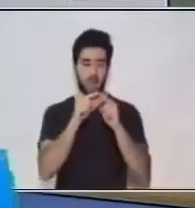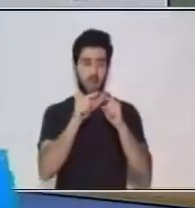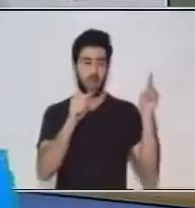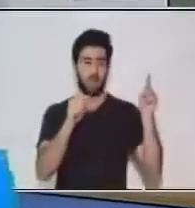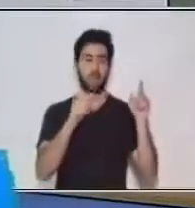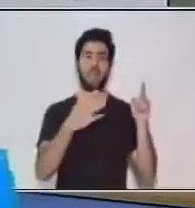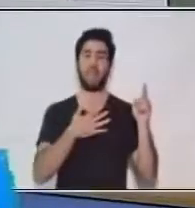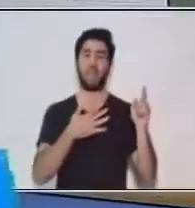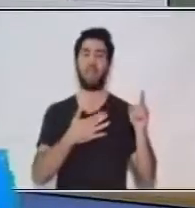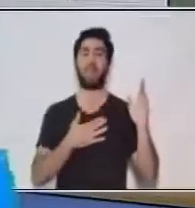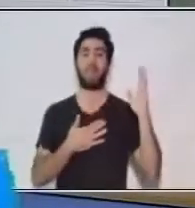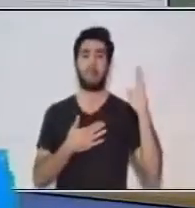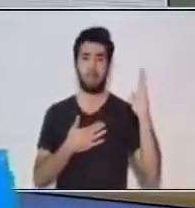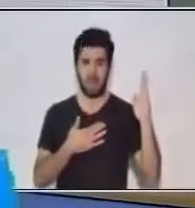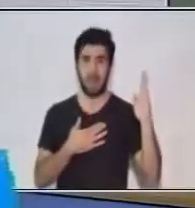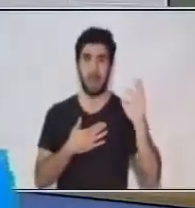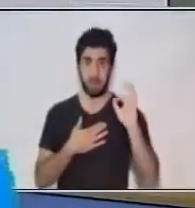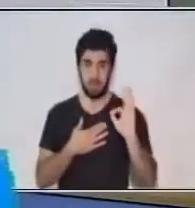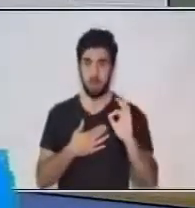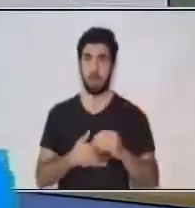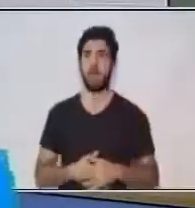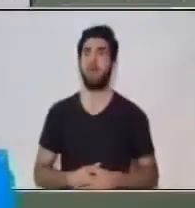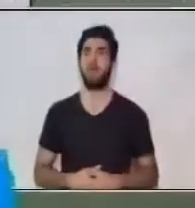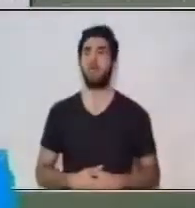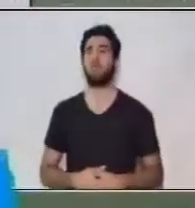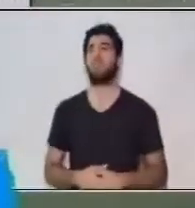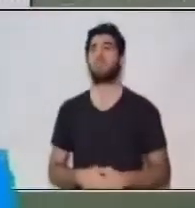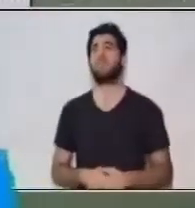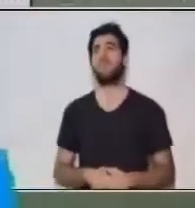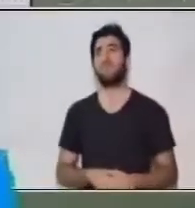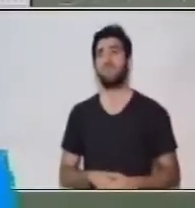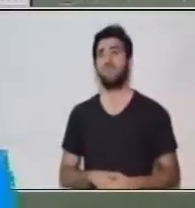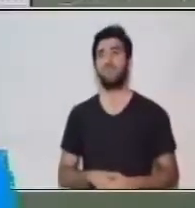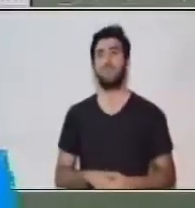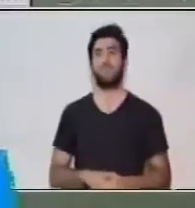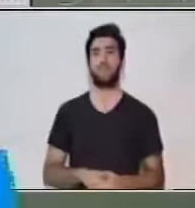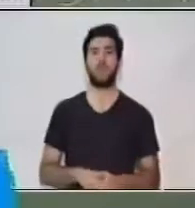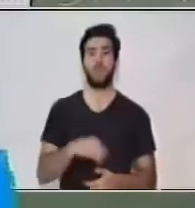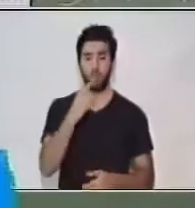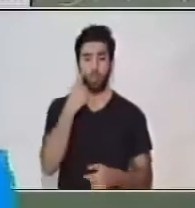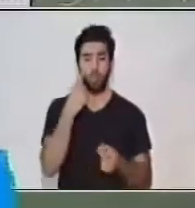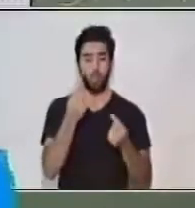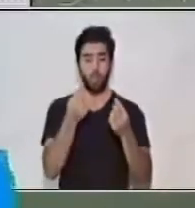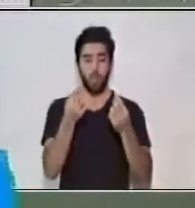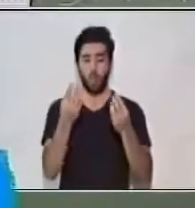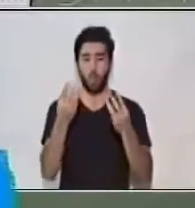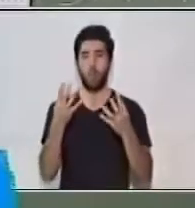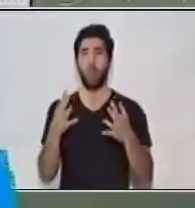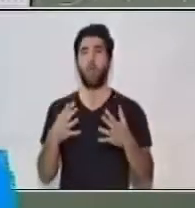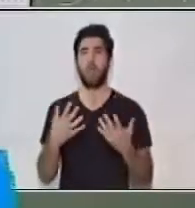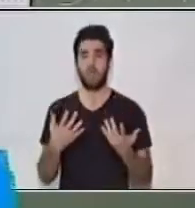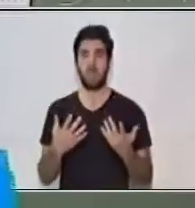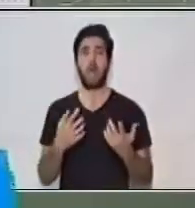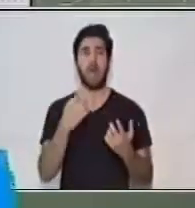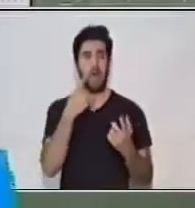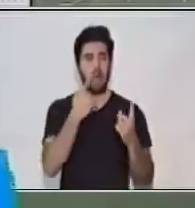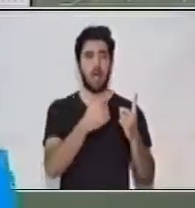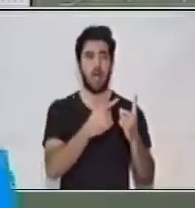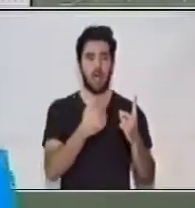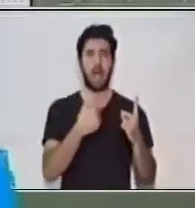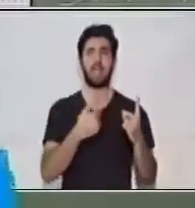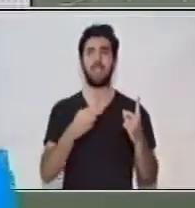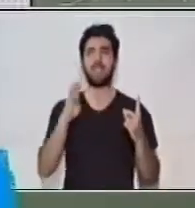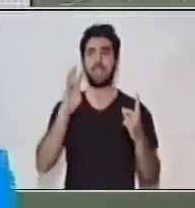B. El vector B va a tener, contamos desde el origen, 1, 2 y 3 unidades.